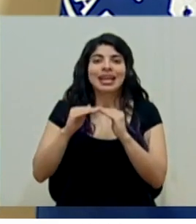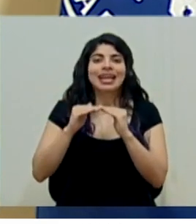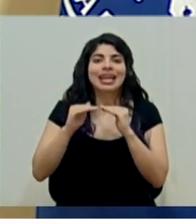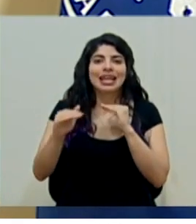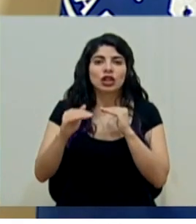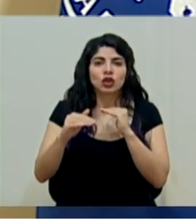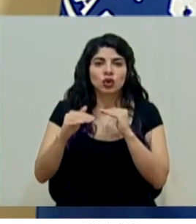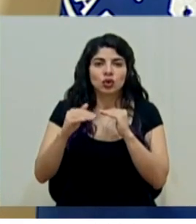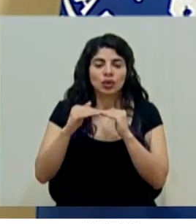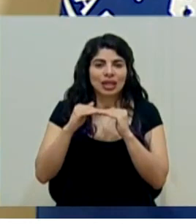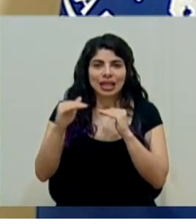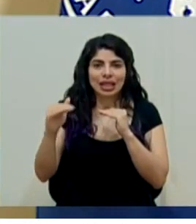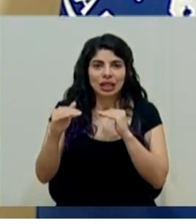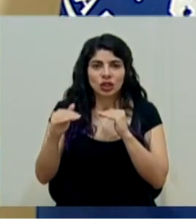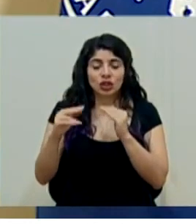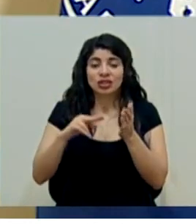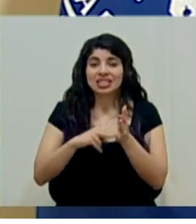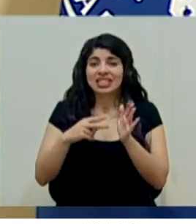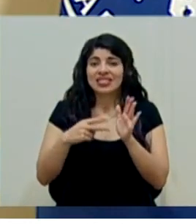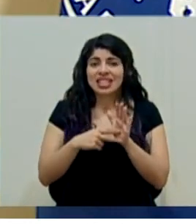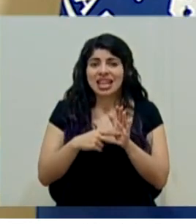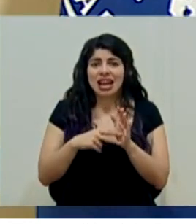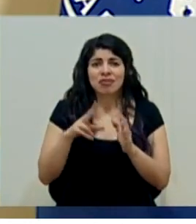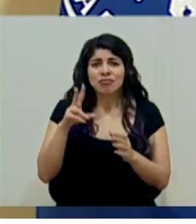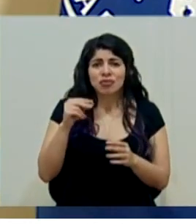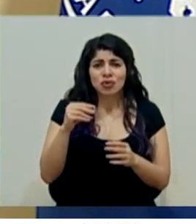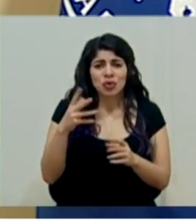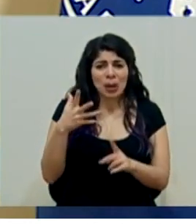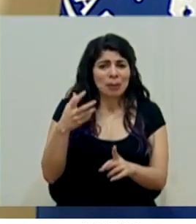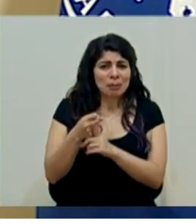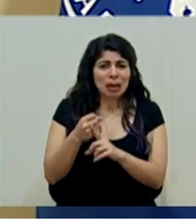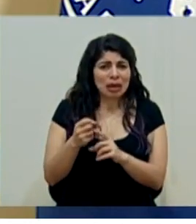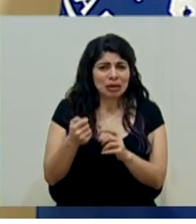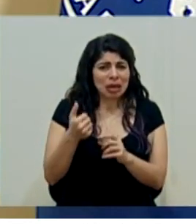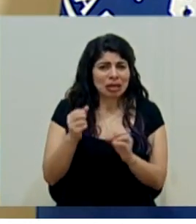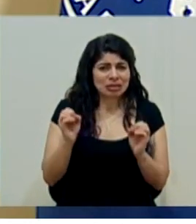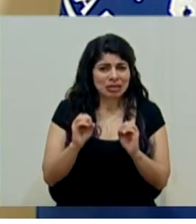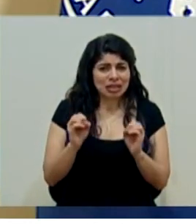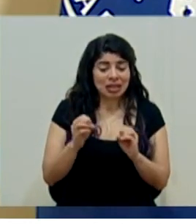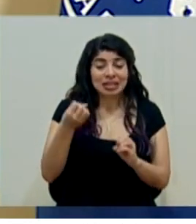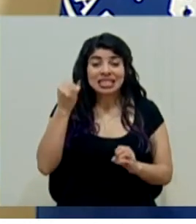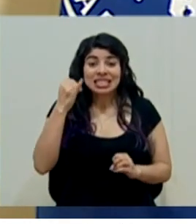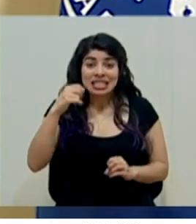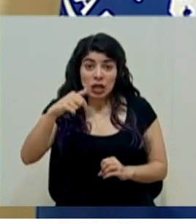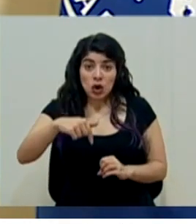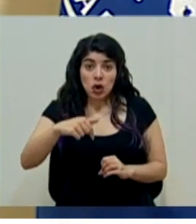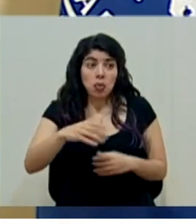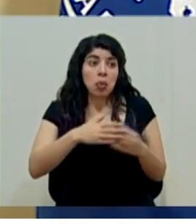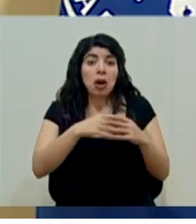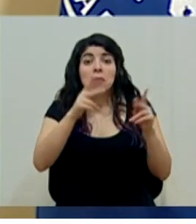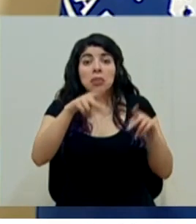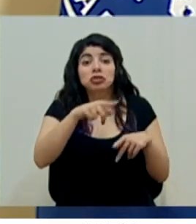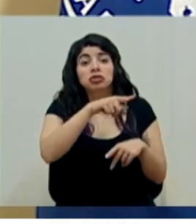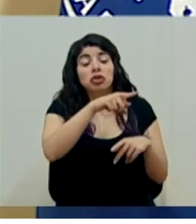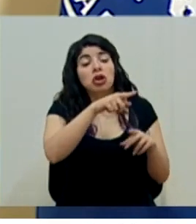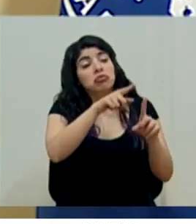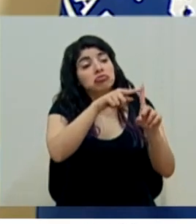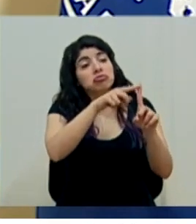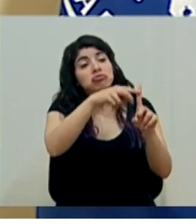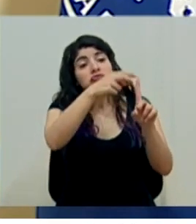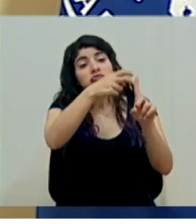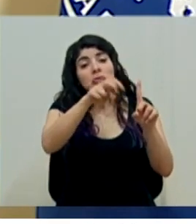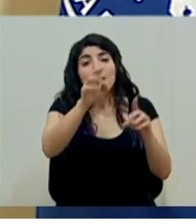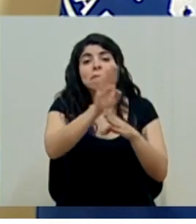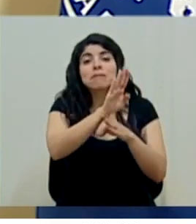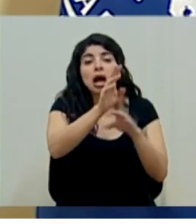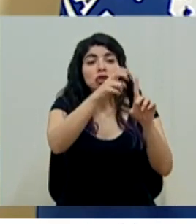neto, prácticamente neto. Es decir, no hay un impacto. Si hoy nosotros cualquiera hace una transferencia de